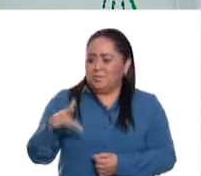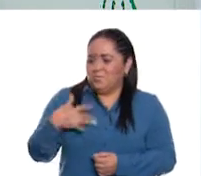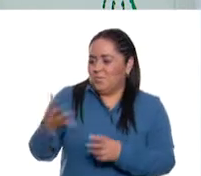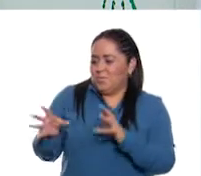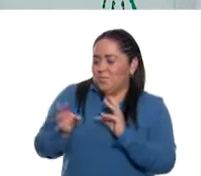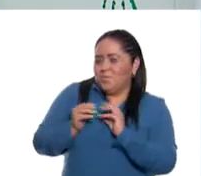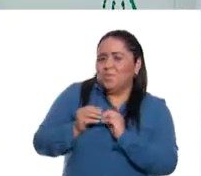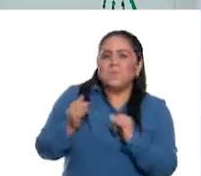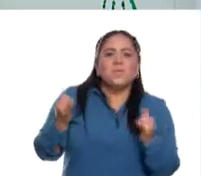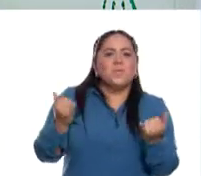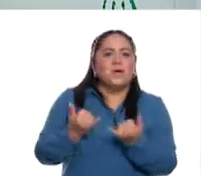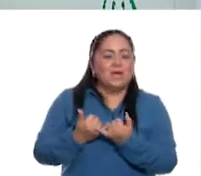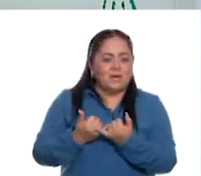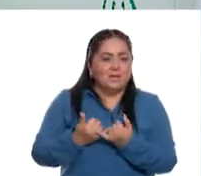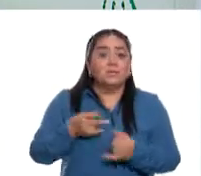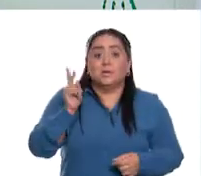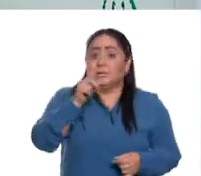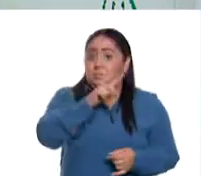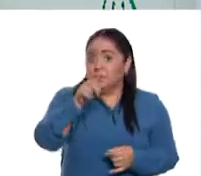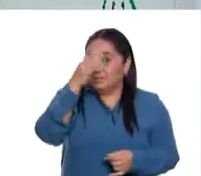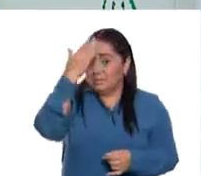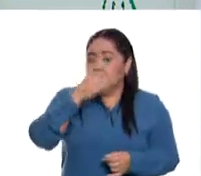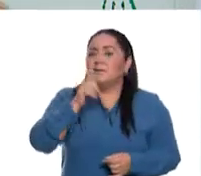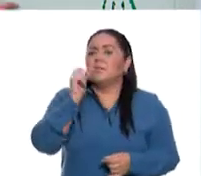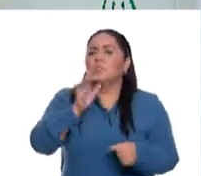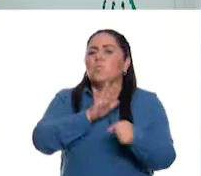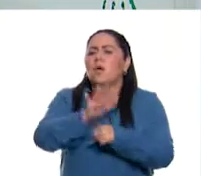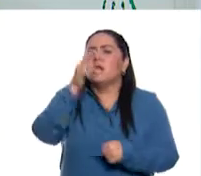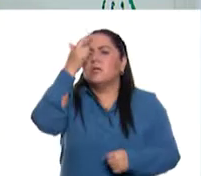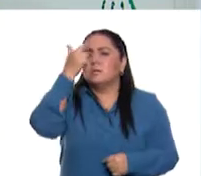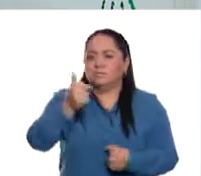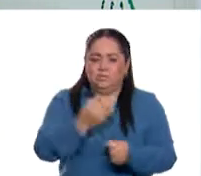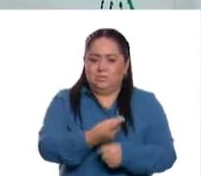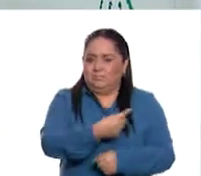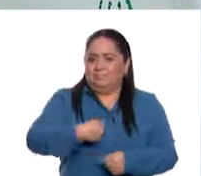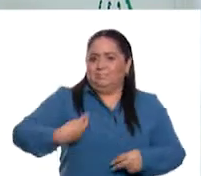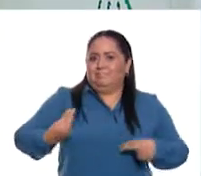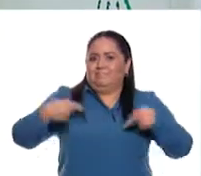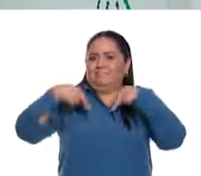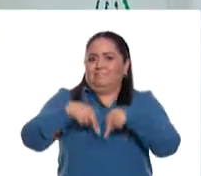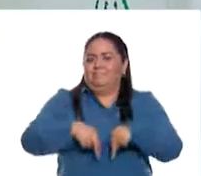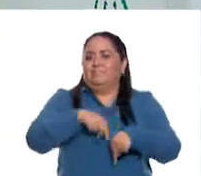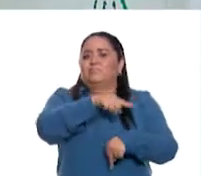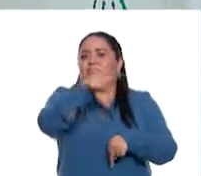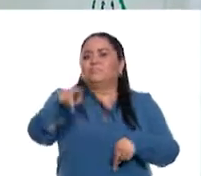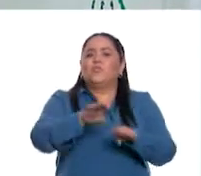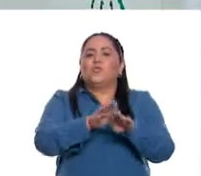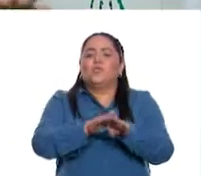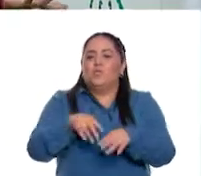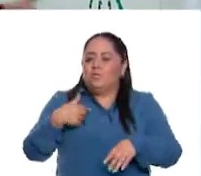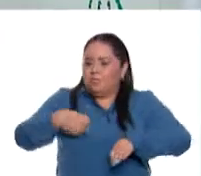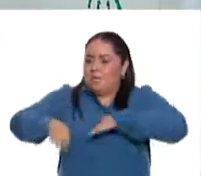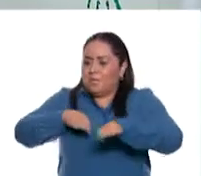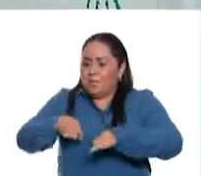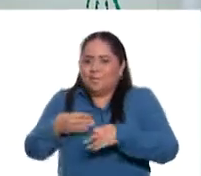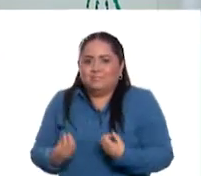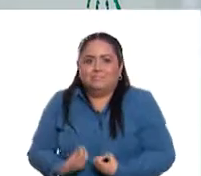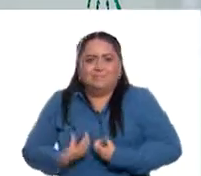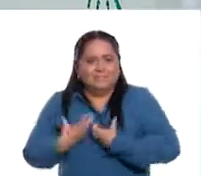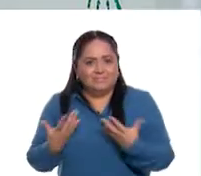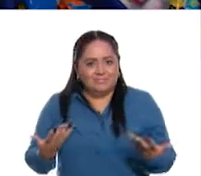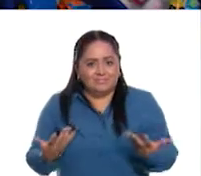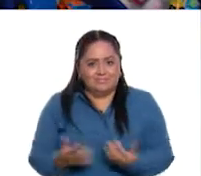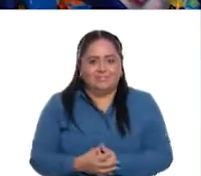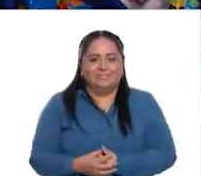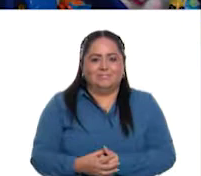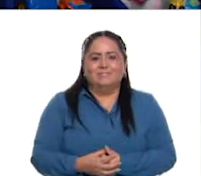nuestros. Sí, así es. Sepan que ustedes son la razón por la cual estamos aquí. Son nuestro motor e inspiración. ¡Ay,